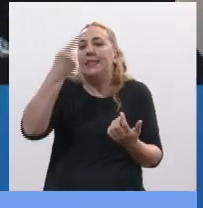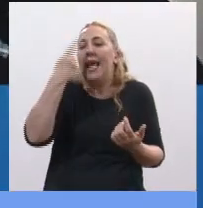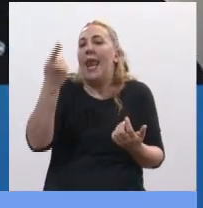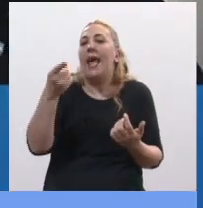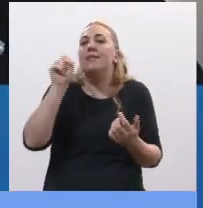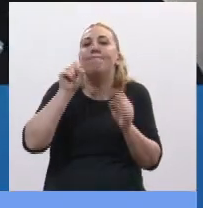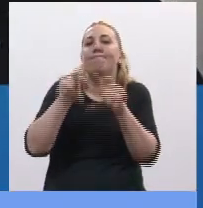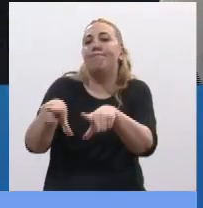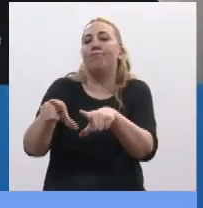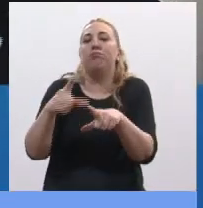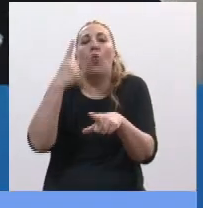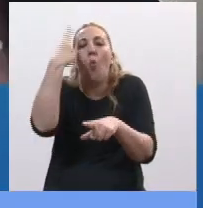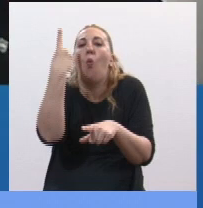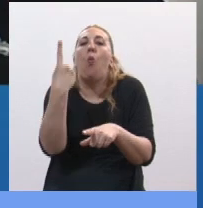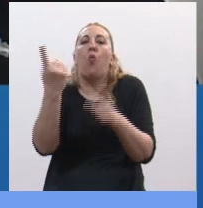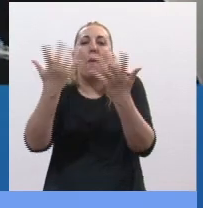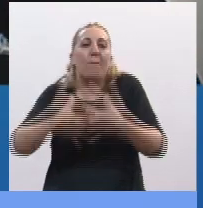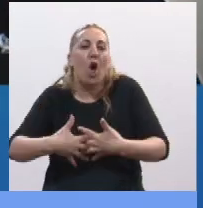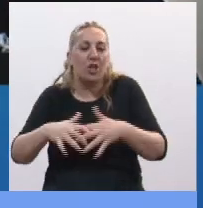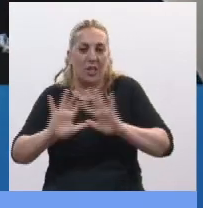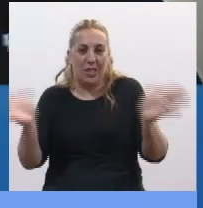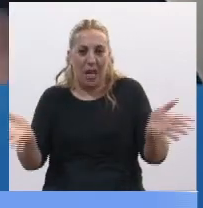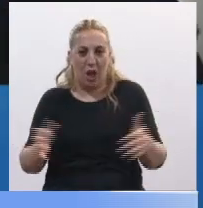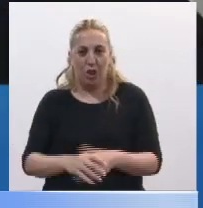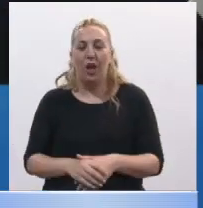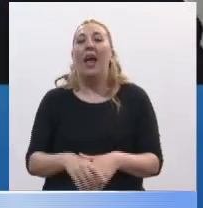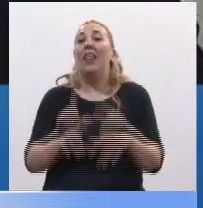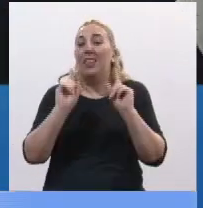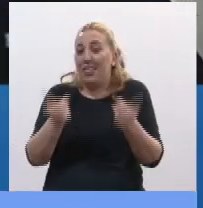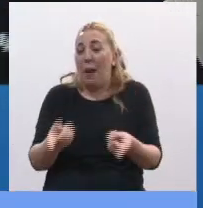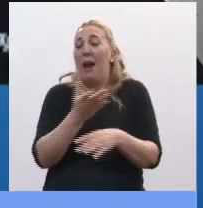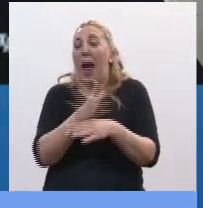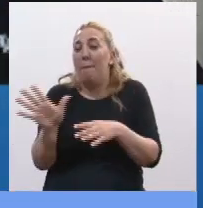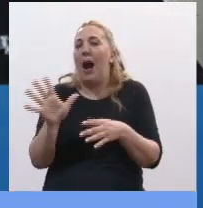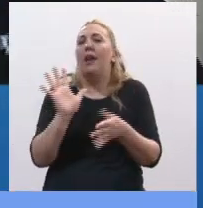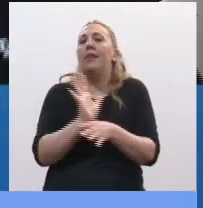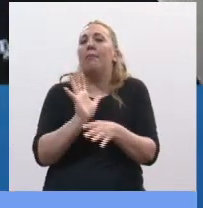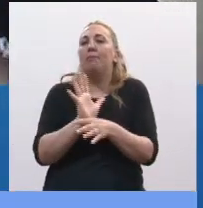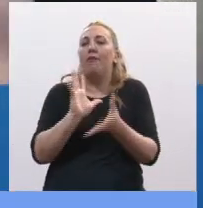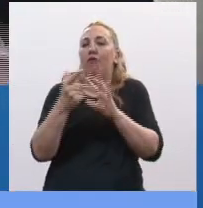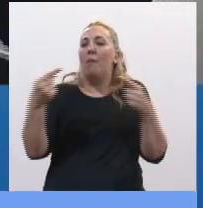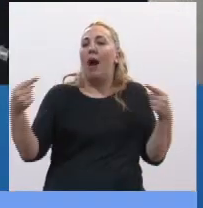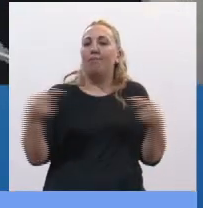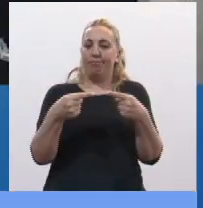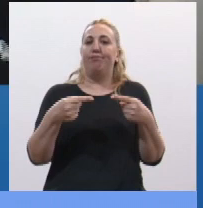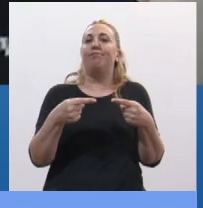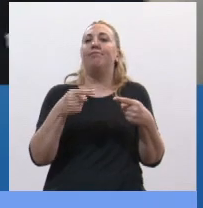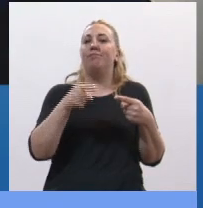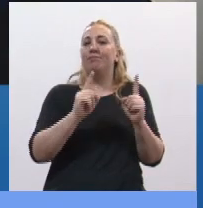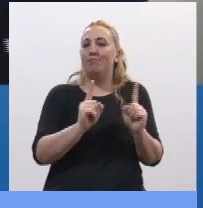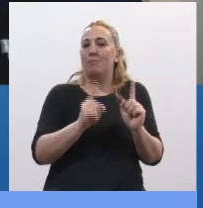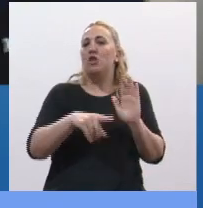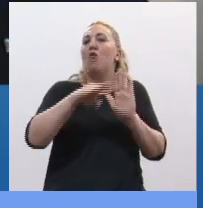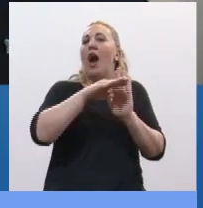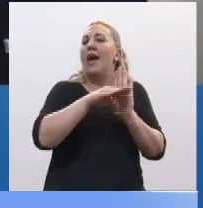interés de un autor de un proyecto. Y cuanto menos además es contradictorio o contrario al actual